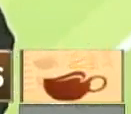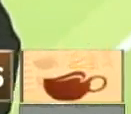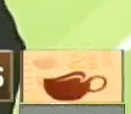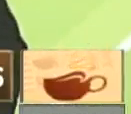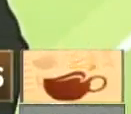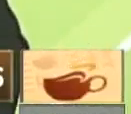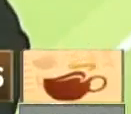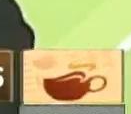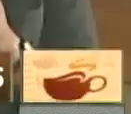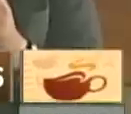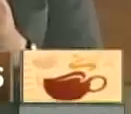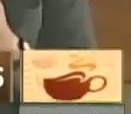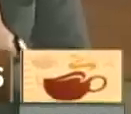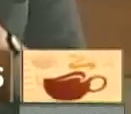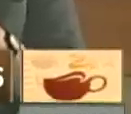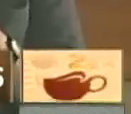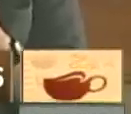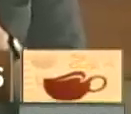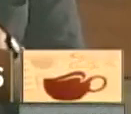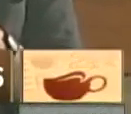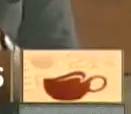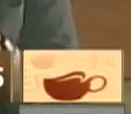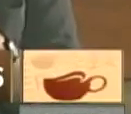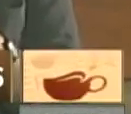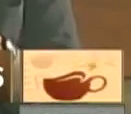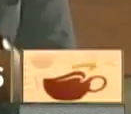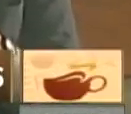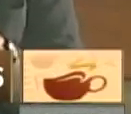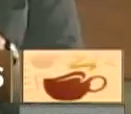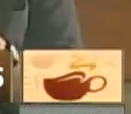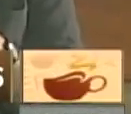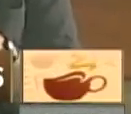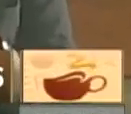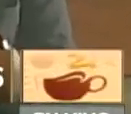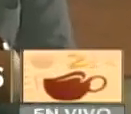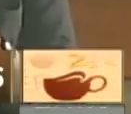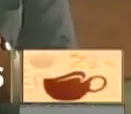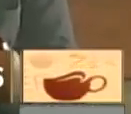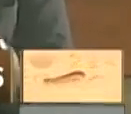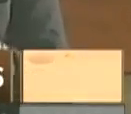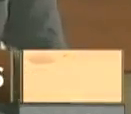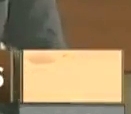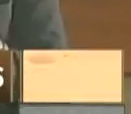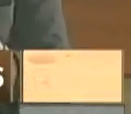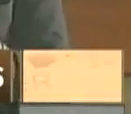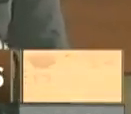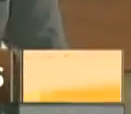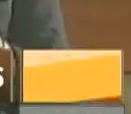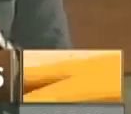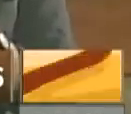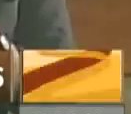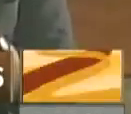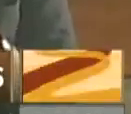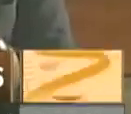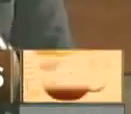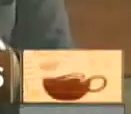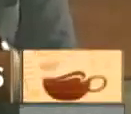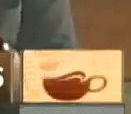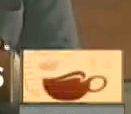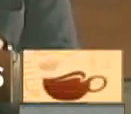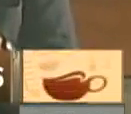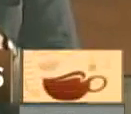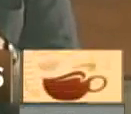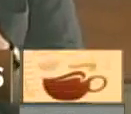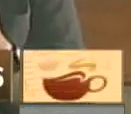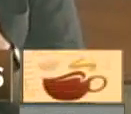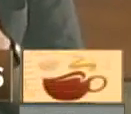costo. No, yo creo que fundamentalmente Venezuela tiene un proyecto político muy distinto al de Estados Unidos, que es lo que le permite sobrevivir.